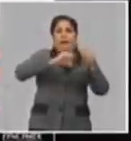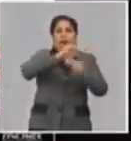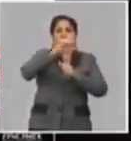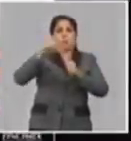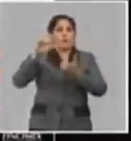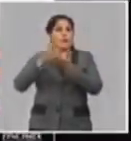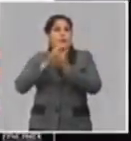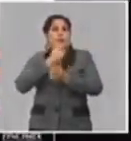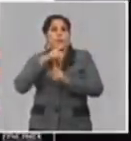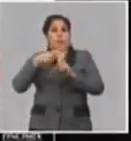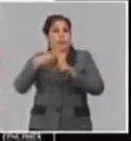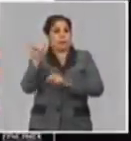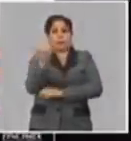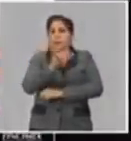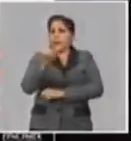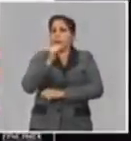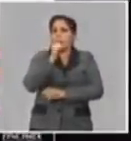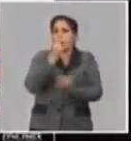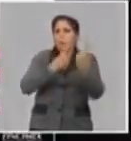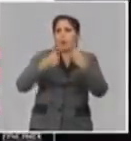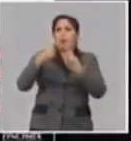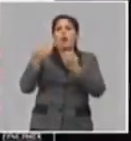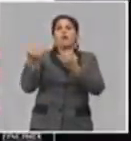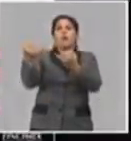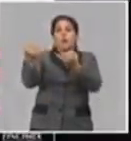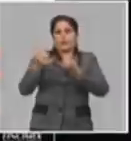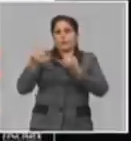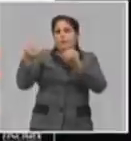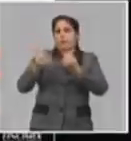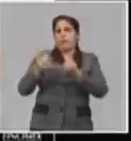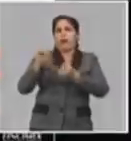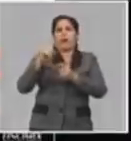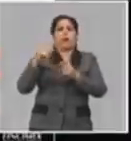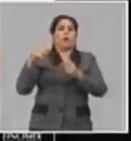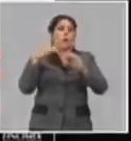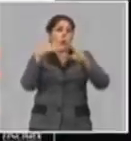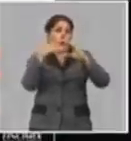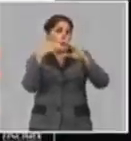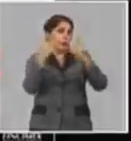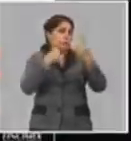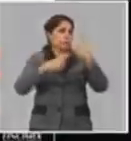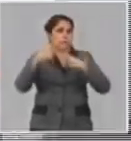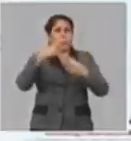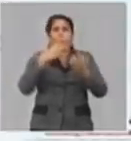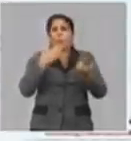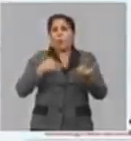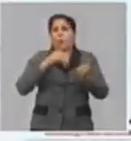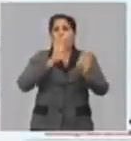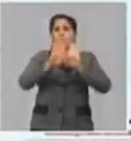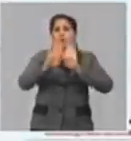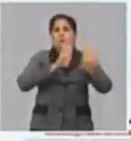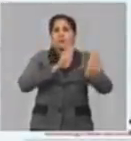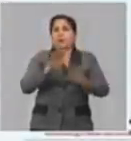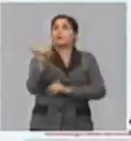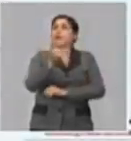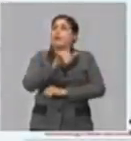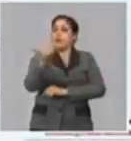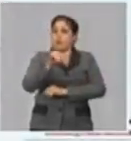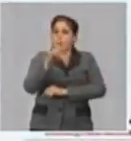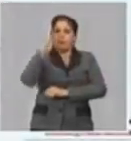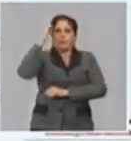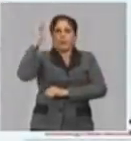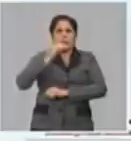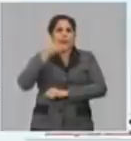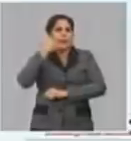Cine, y podemos aclarar todas las dudas que están en pantalla, que los pueden tener. Y bueno, detalles de cuáles son las tiendas las pueden localizar